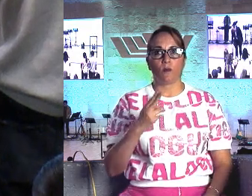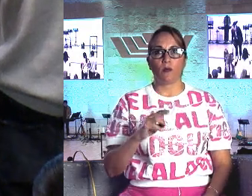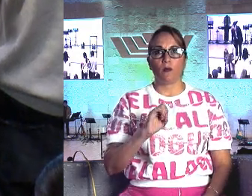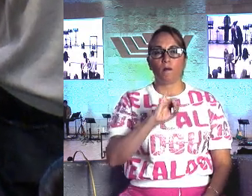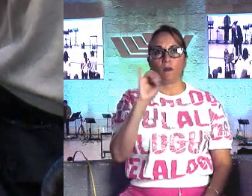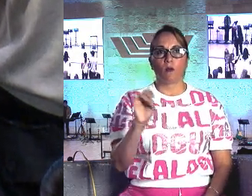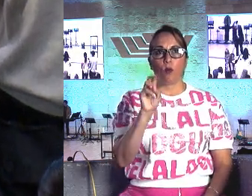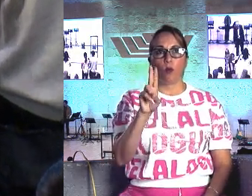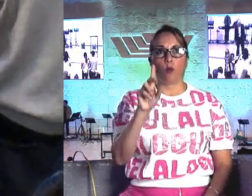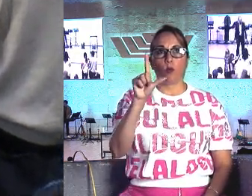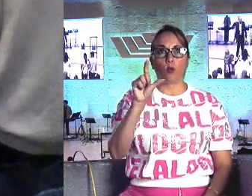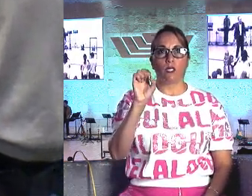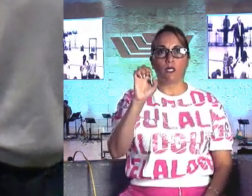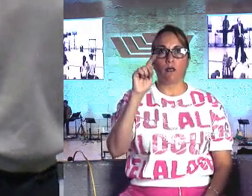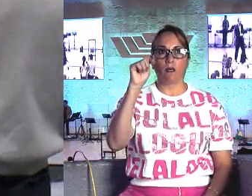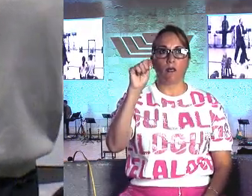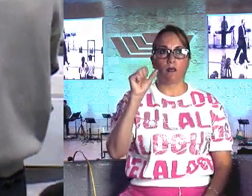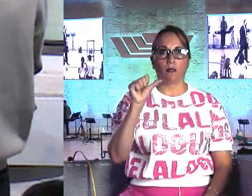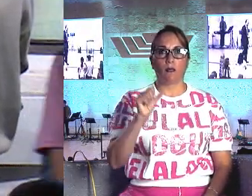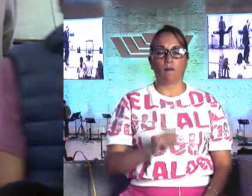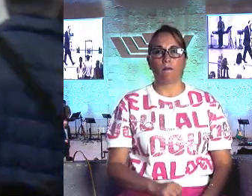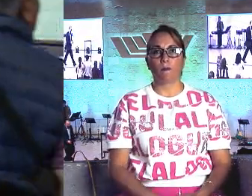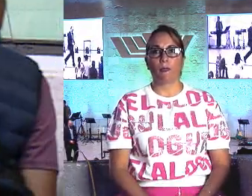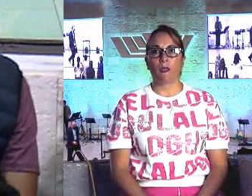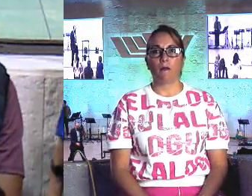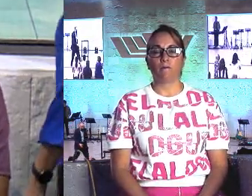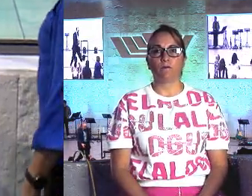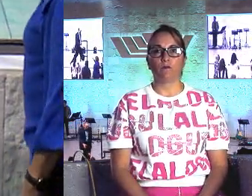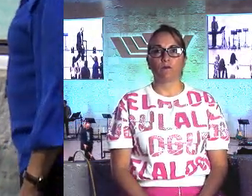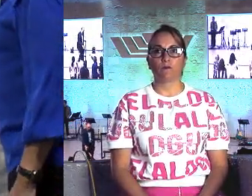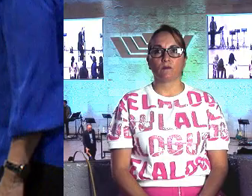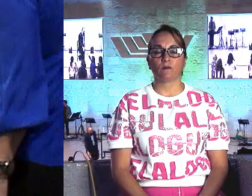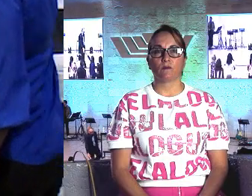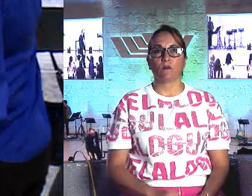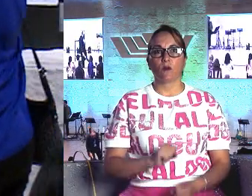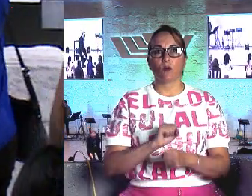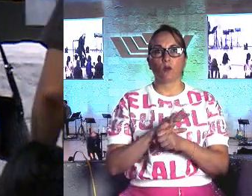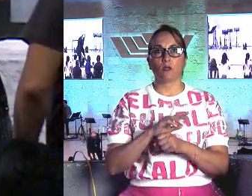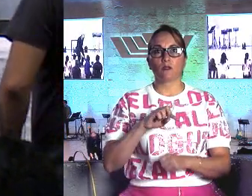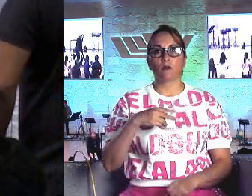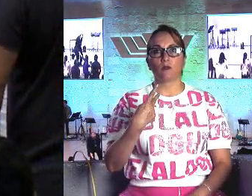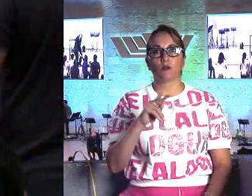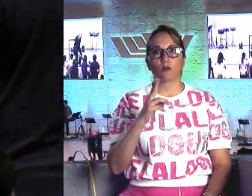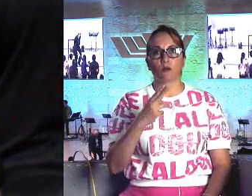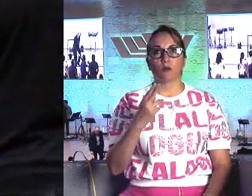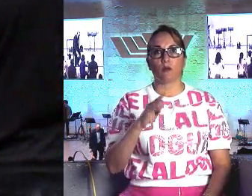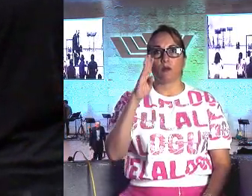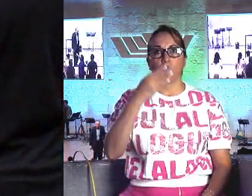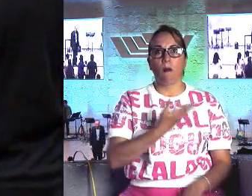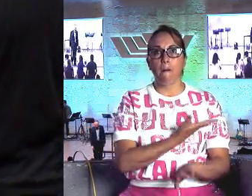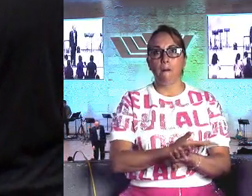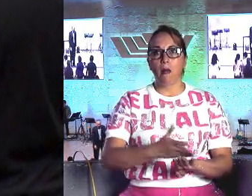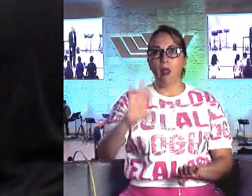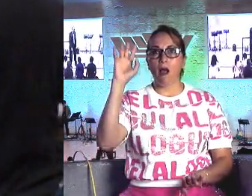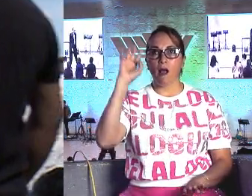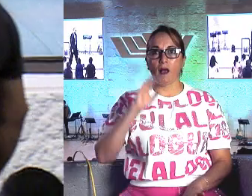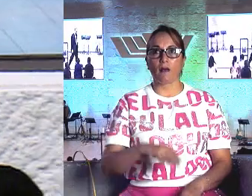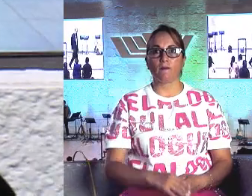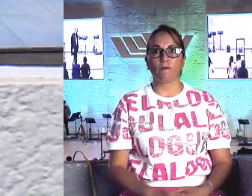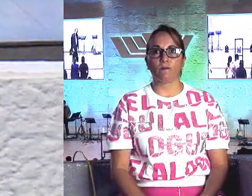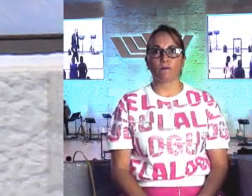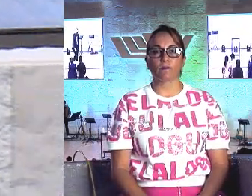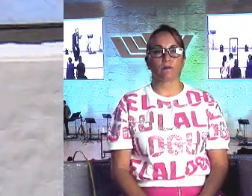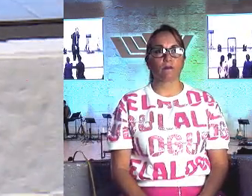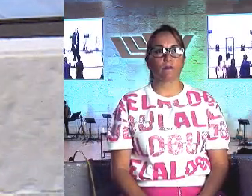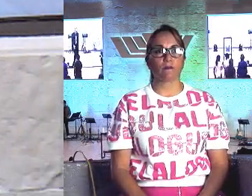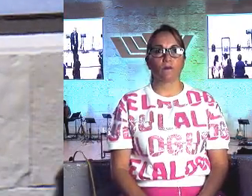Julieta, Dios le bendiga, Julieta. Y también aquí tenemos otra mujercita. ¿Su nombre es? Blanca Aurora, Dios te bendiga. ¿Y